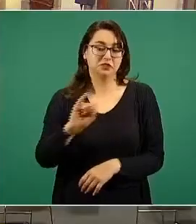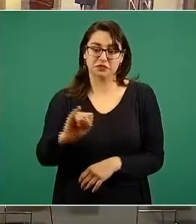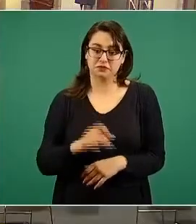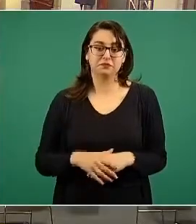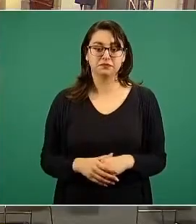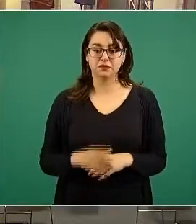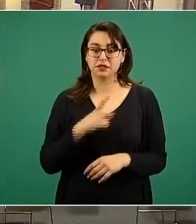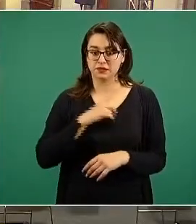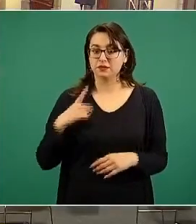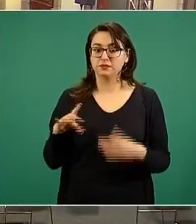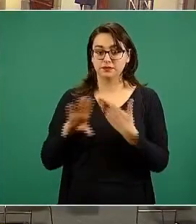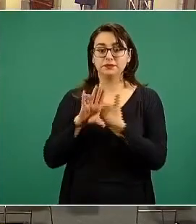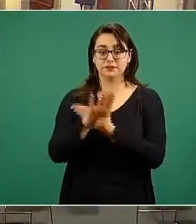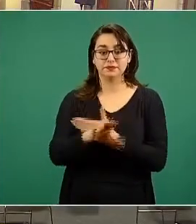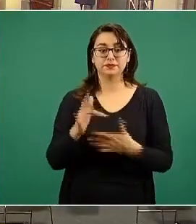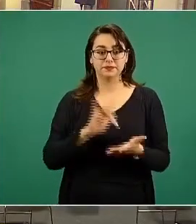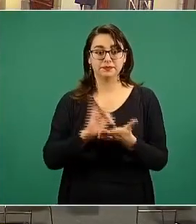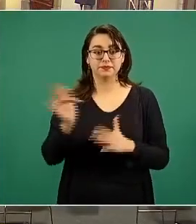Gracias.